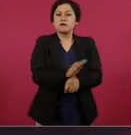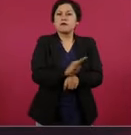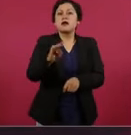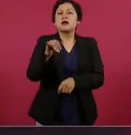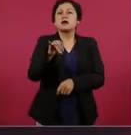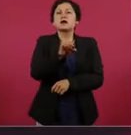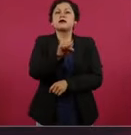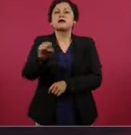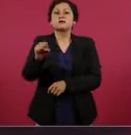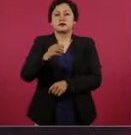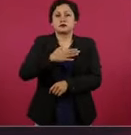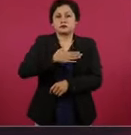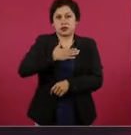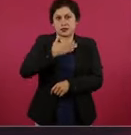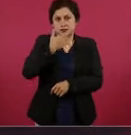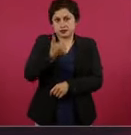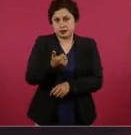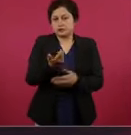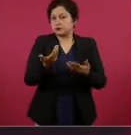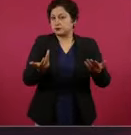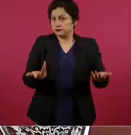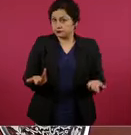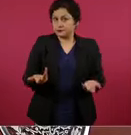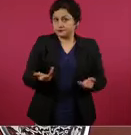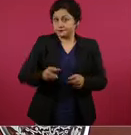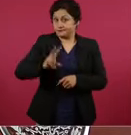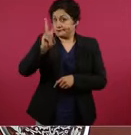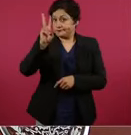gente con menos